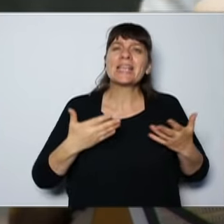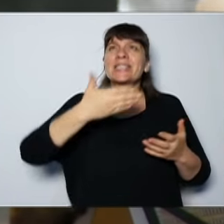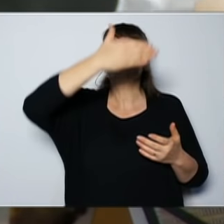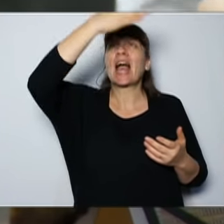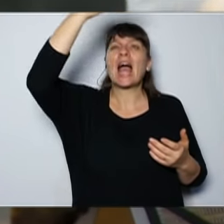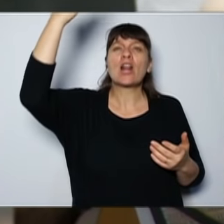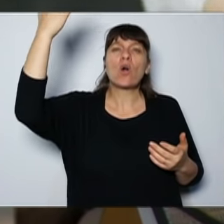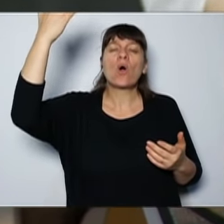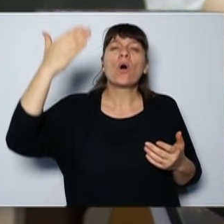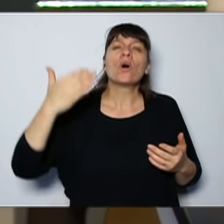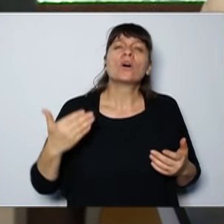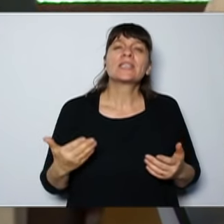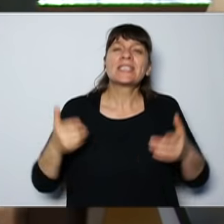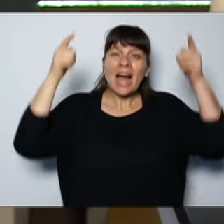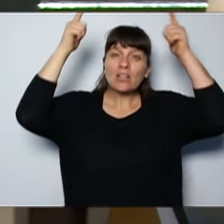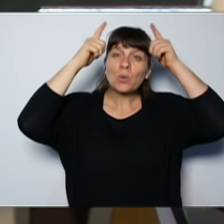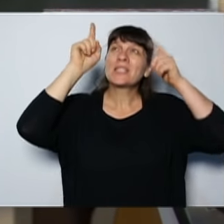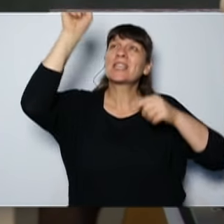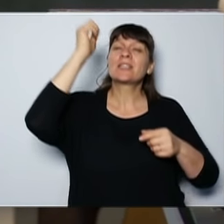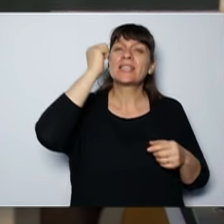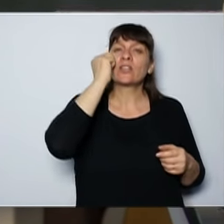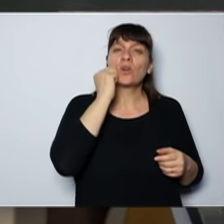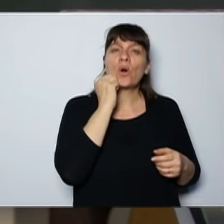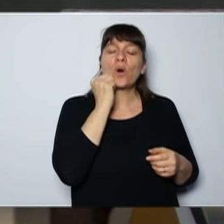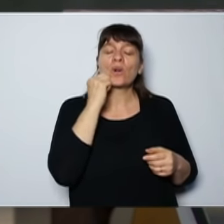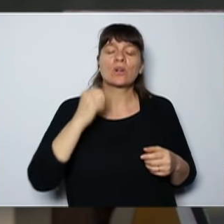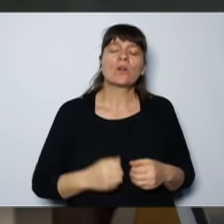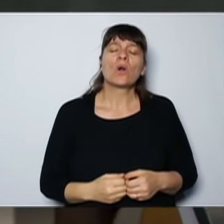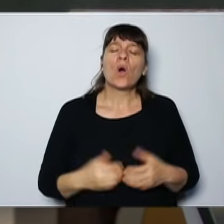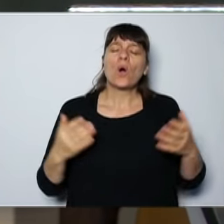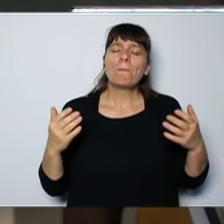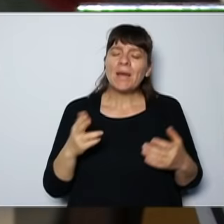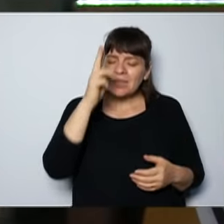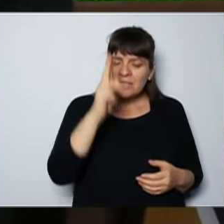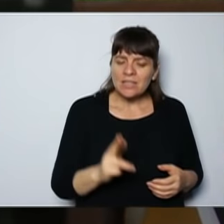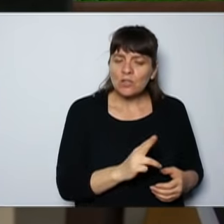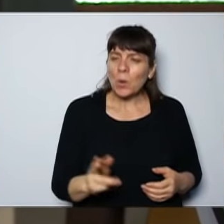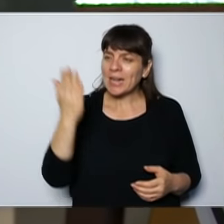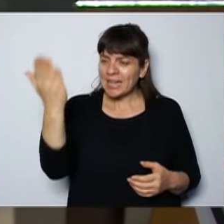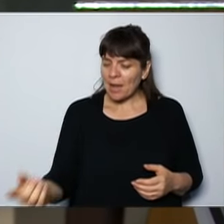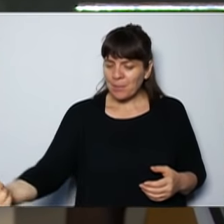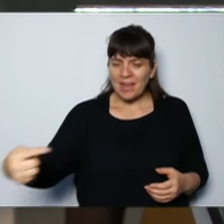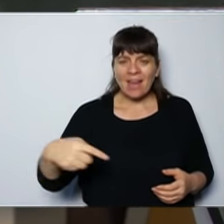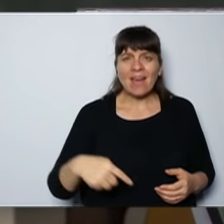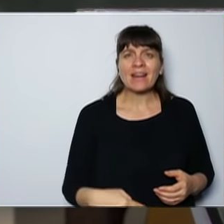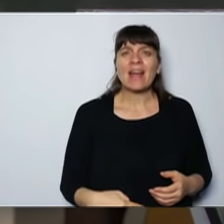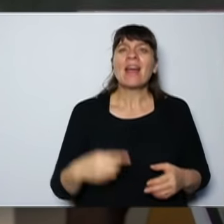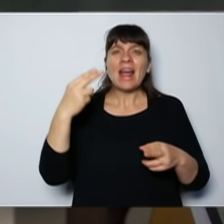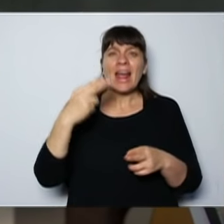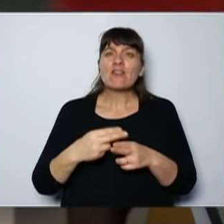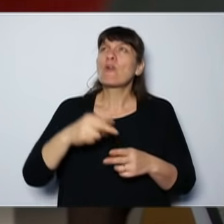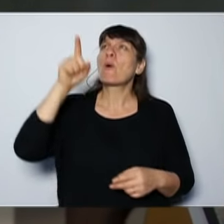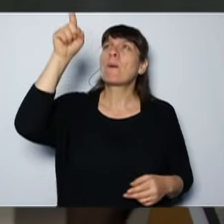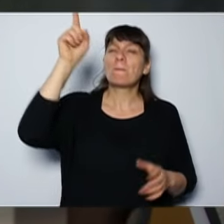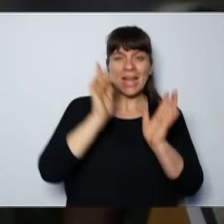Hosana en el cielo, santo es el Señor. Bendito el que